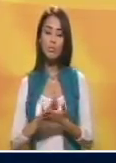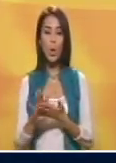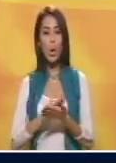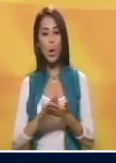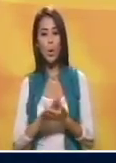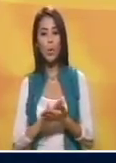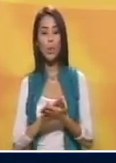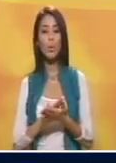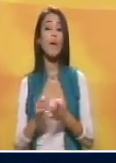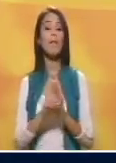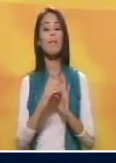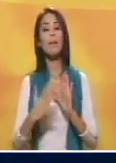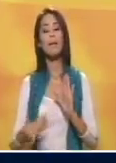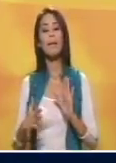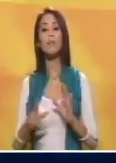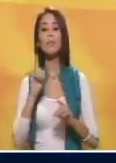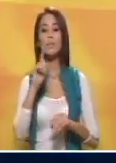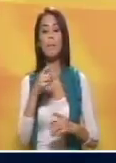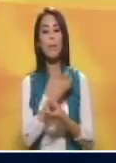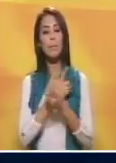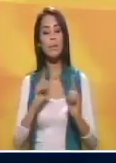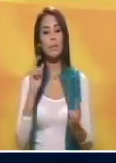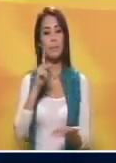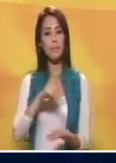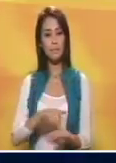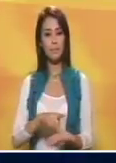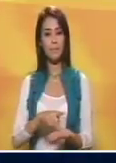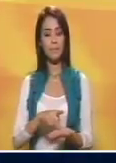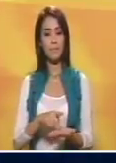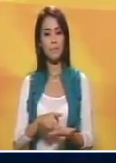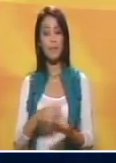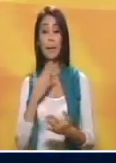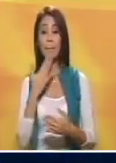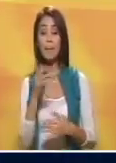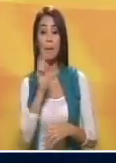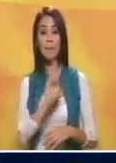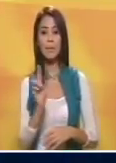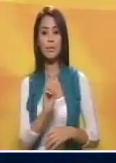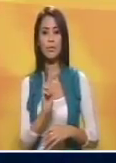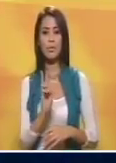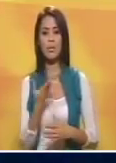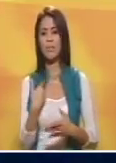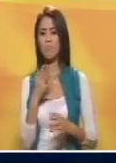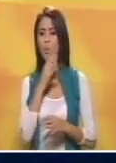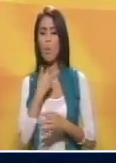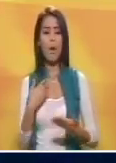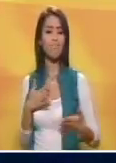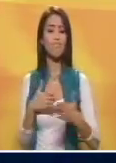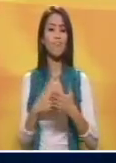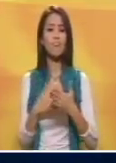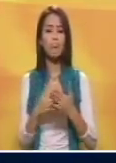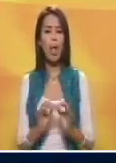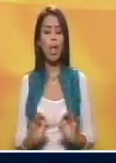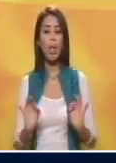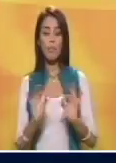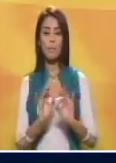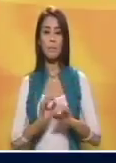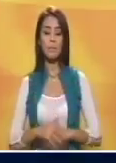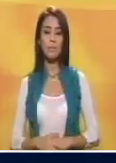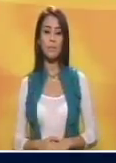Derecho y consolidemos también la vigorosa democracia participativa que exhibe Venezuela. Así que no hay ningún impedimento y razón por la cual ha